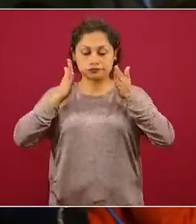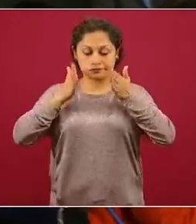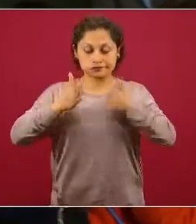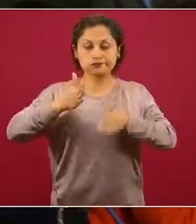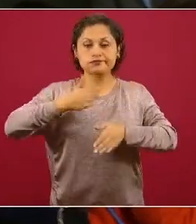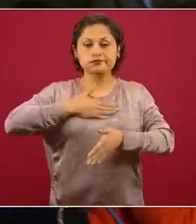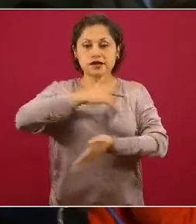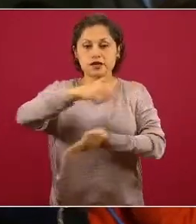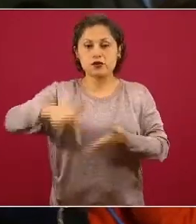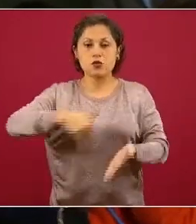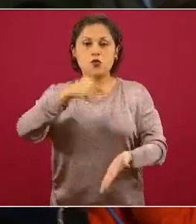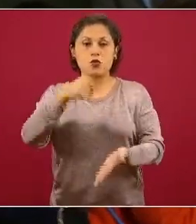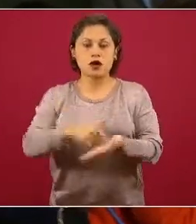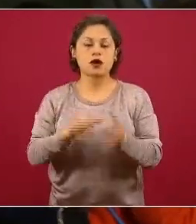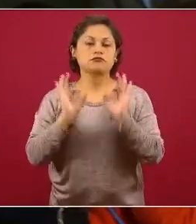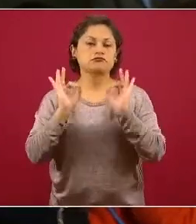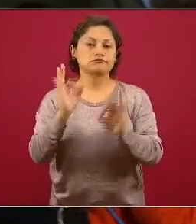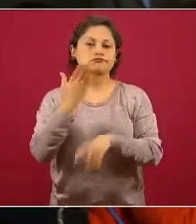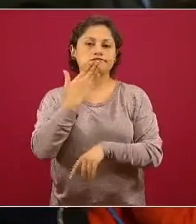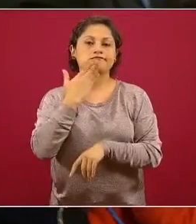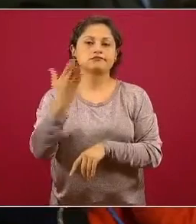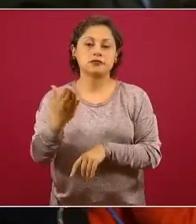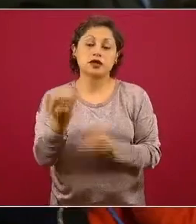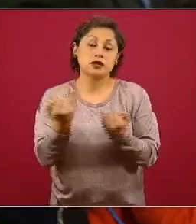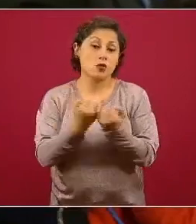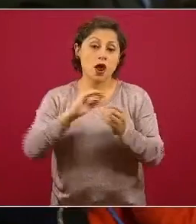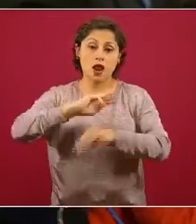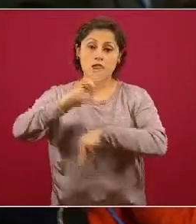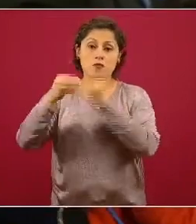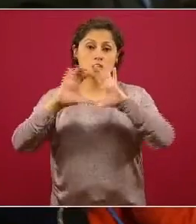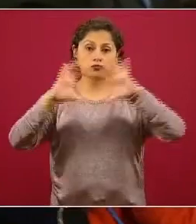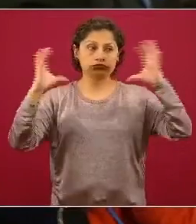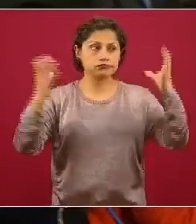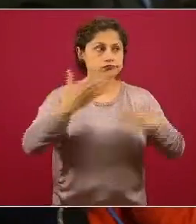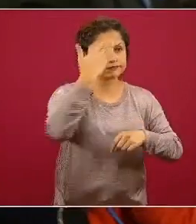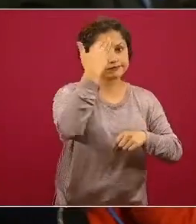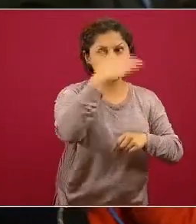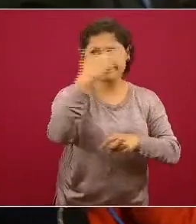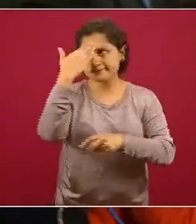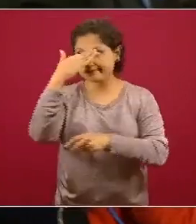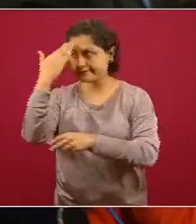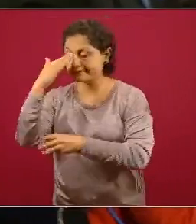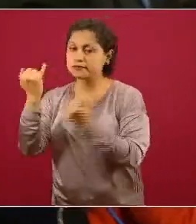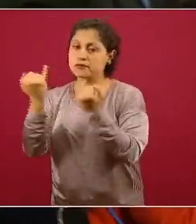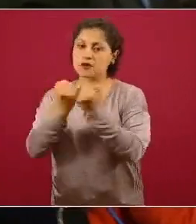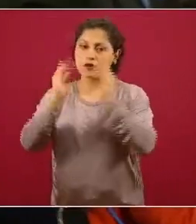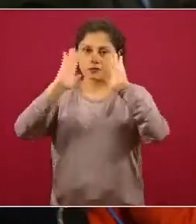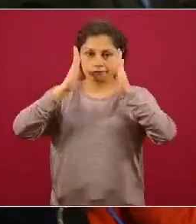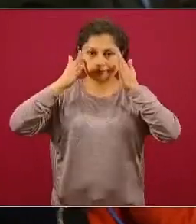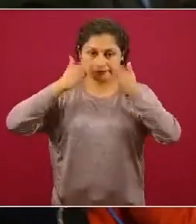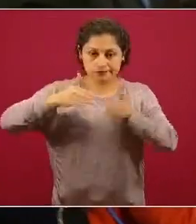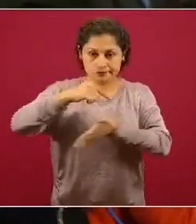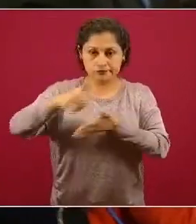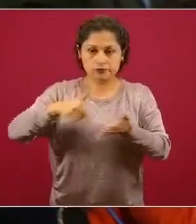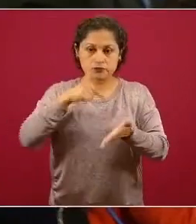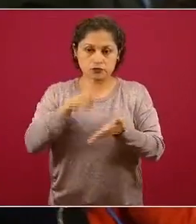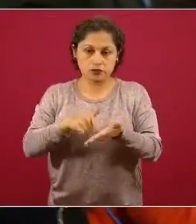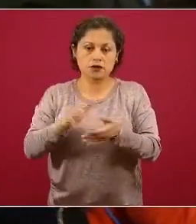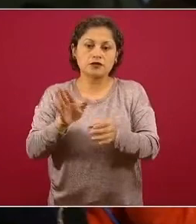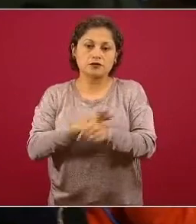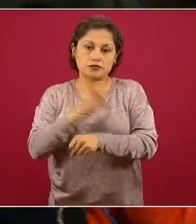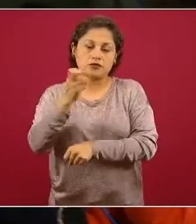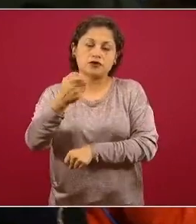una visión del mundo y de las distintas zonas. Y hablando de actuación local, yo quisiera